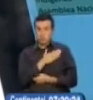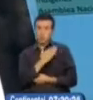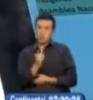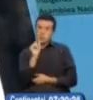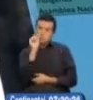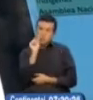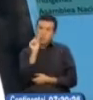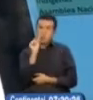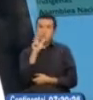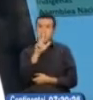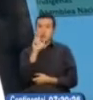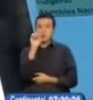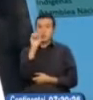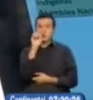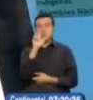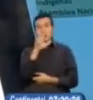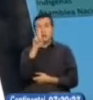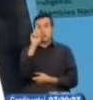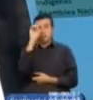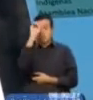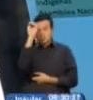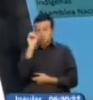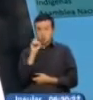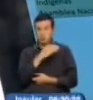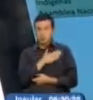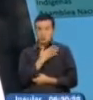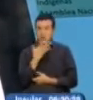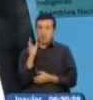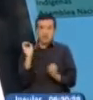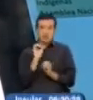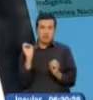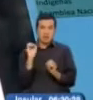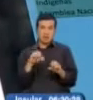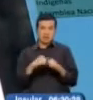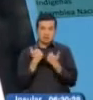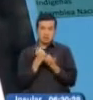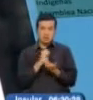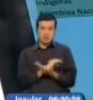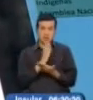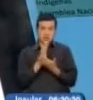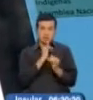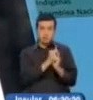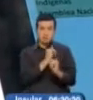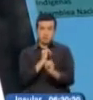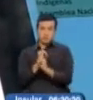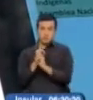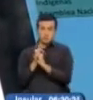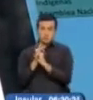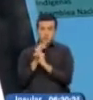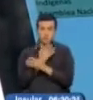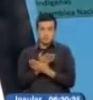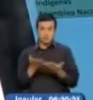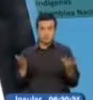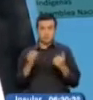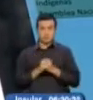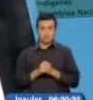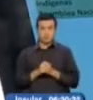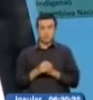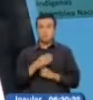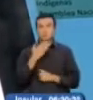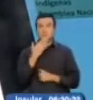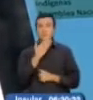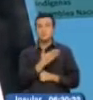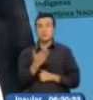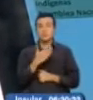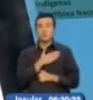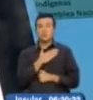poco y un 31% no confía nada en la Asamblea Nacional. De las instituciones aquí medidas, es la que tiene un índice